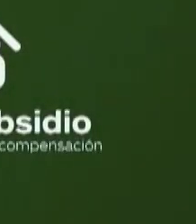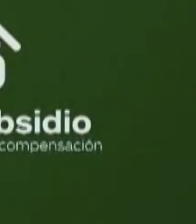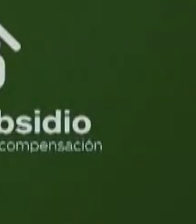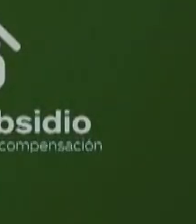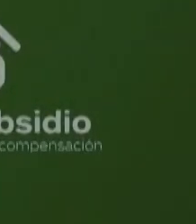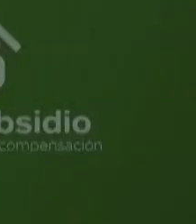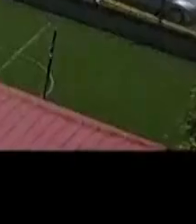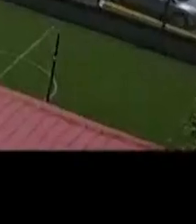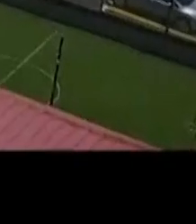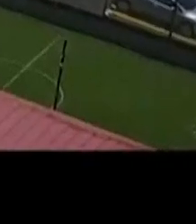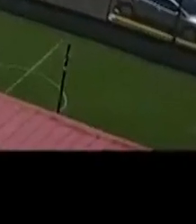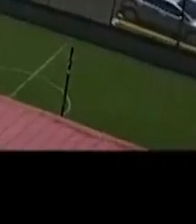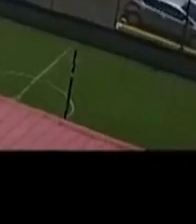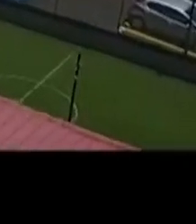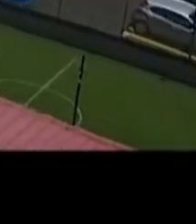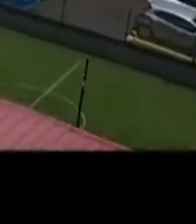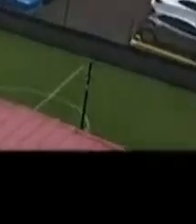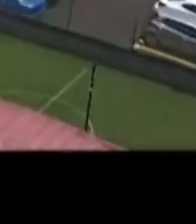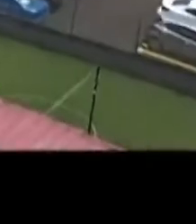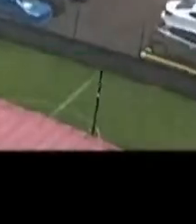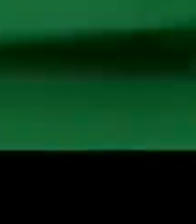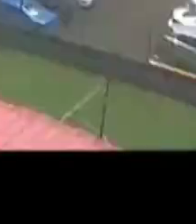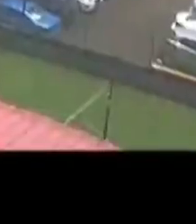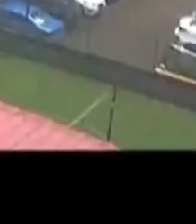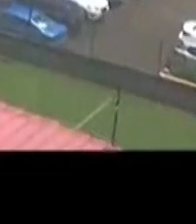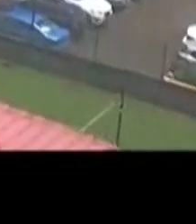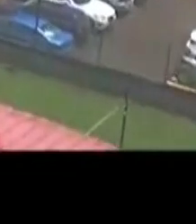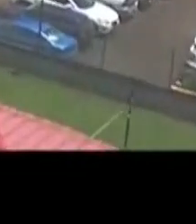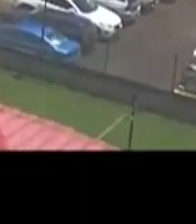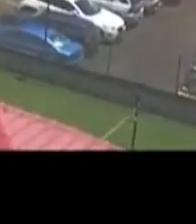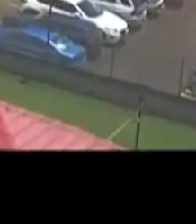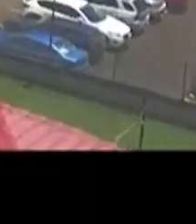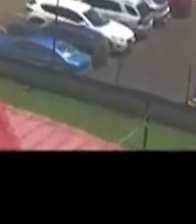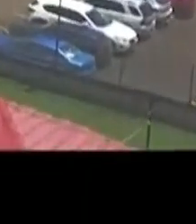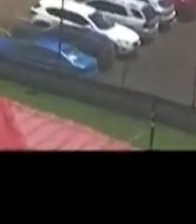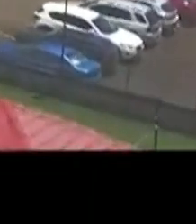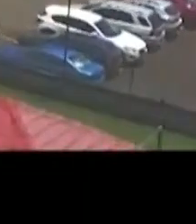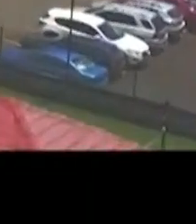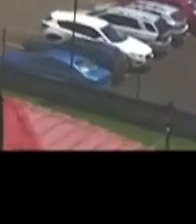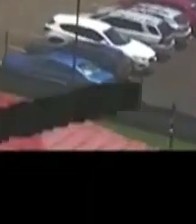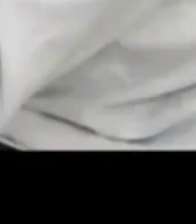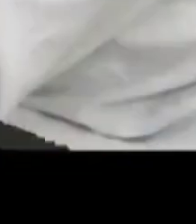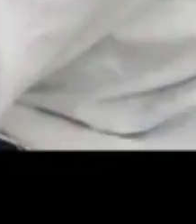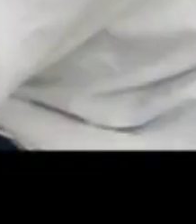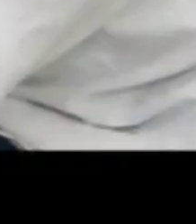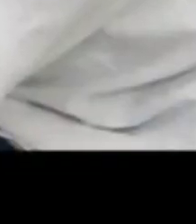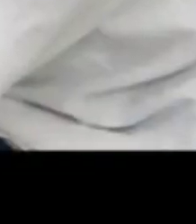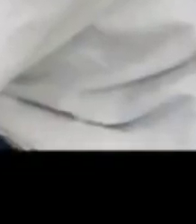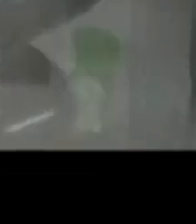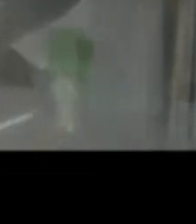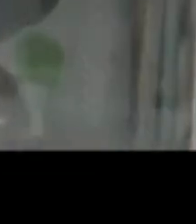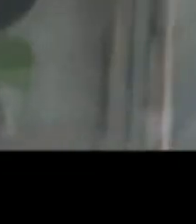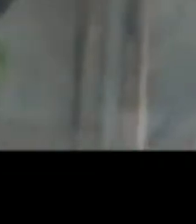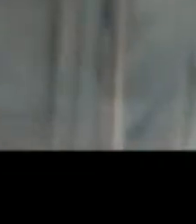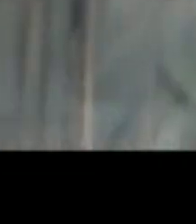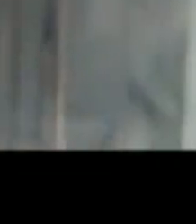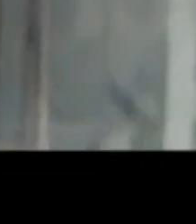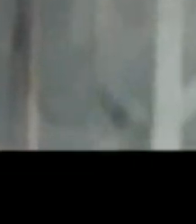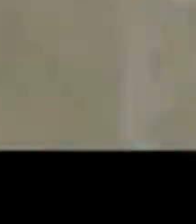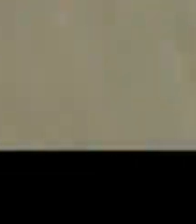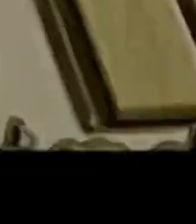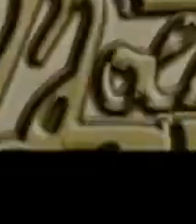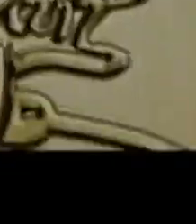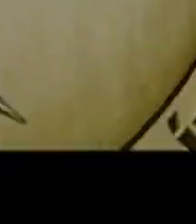afiliados. La Universidad Simón Bolívar, una institución con acreditación de alta calidad, otorgada por el Ministerio